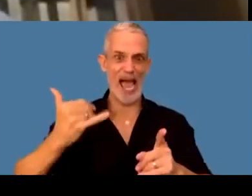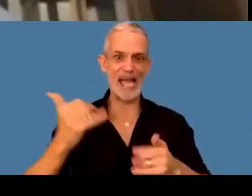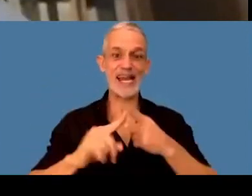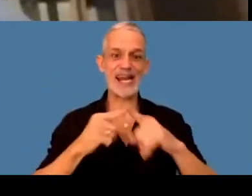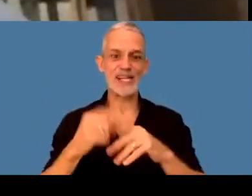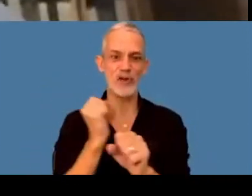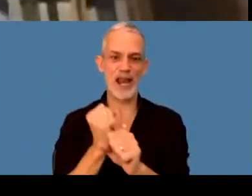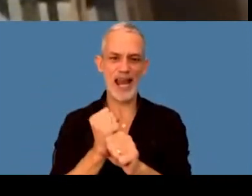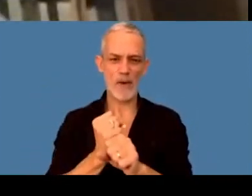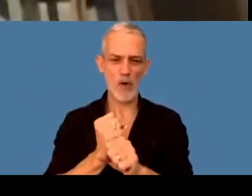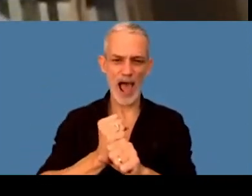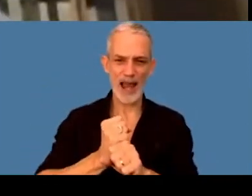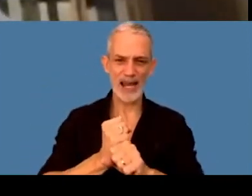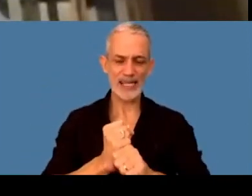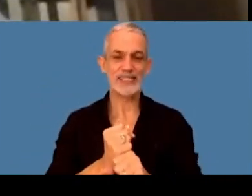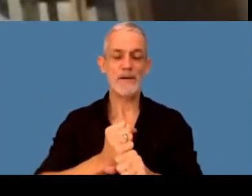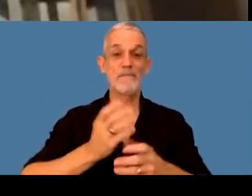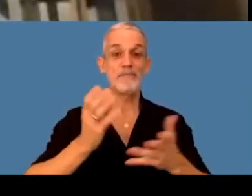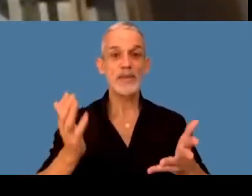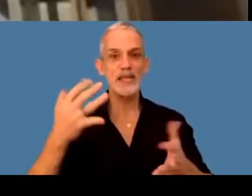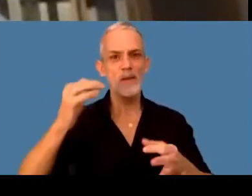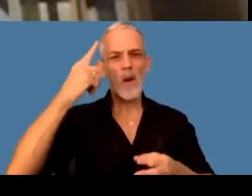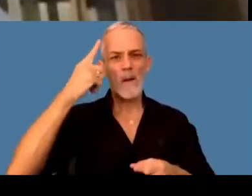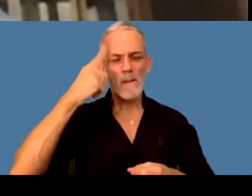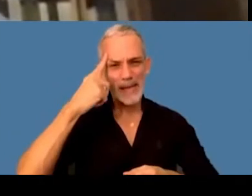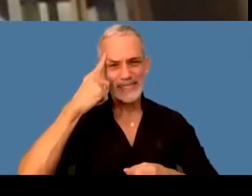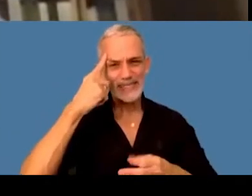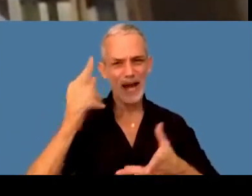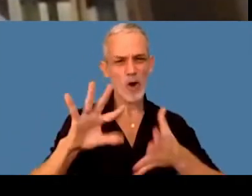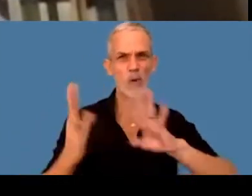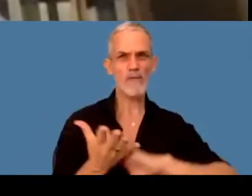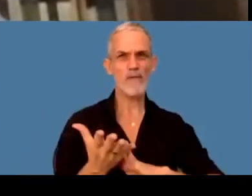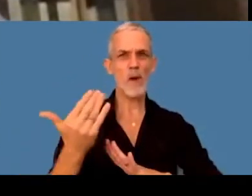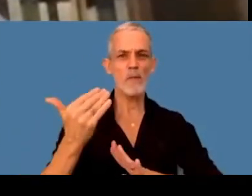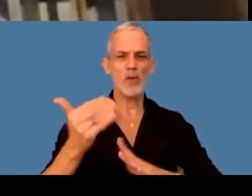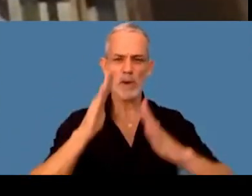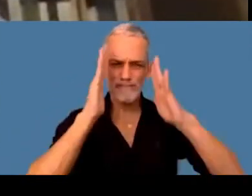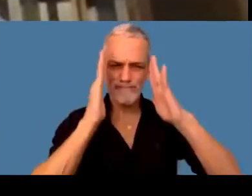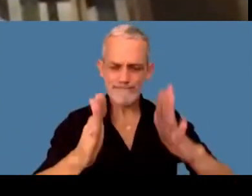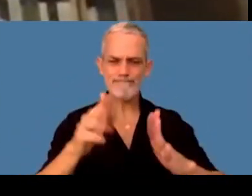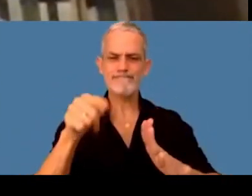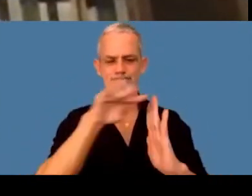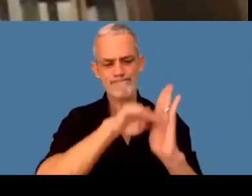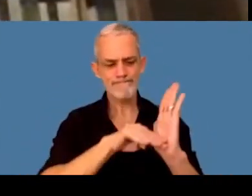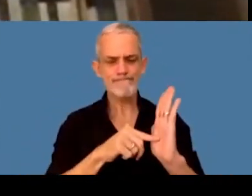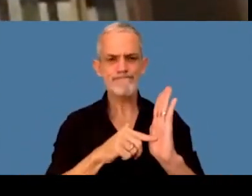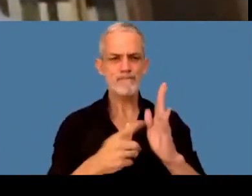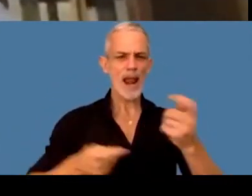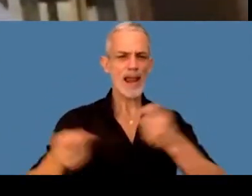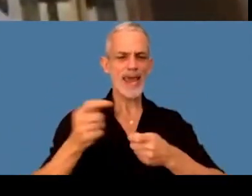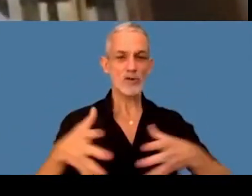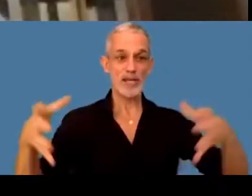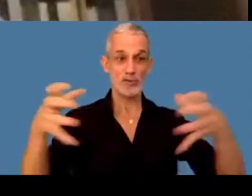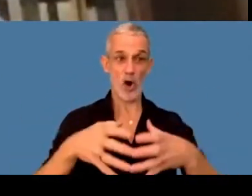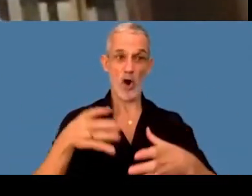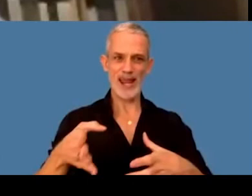laborales, tenemos que empezar a pensar cómo podemos atender esto desde la negociación colectiva.